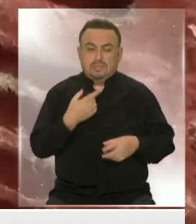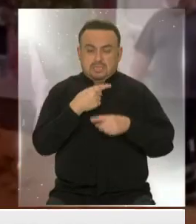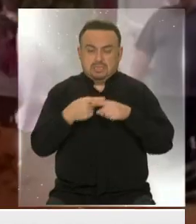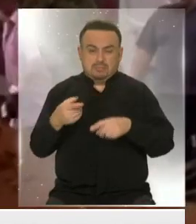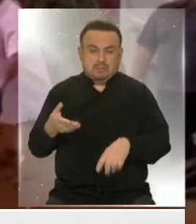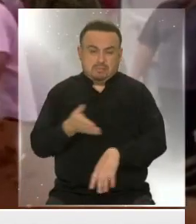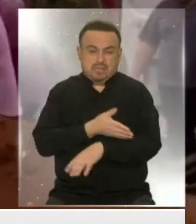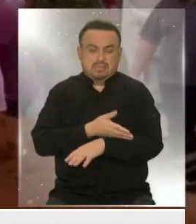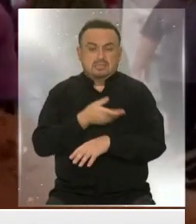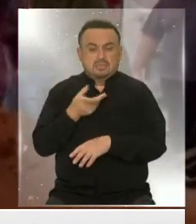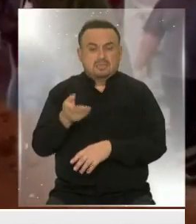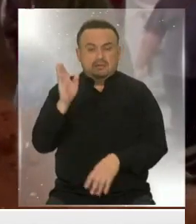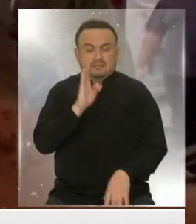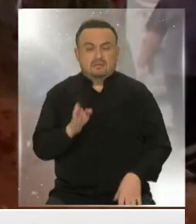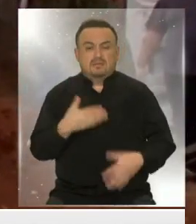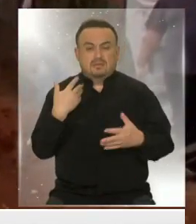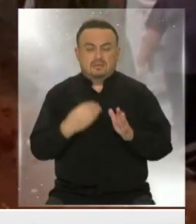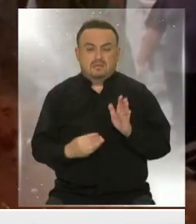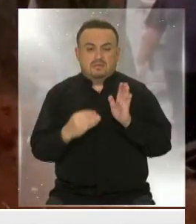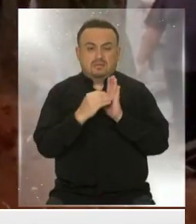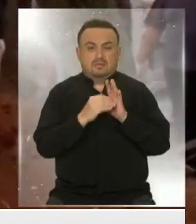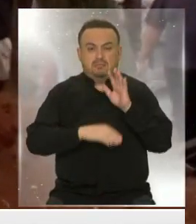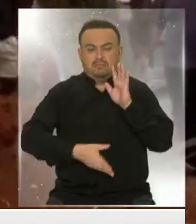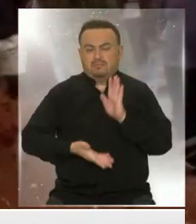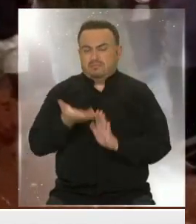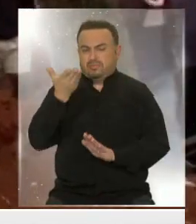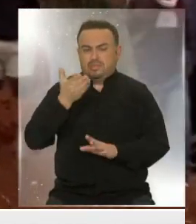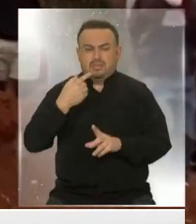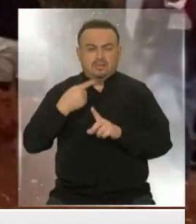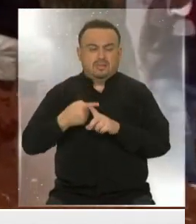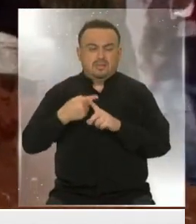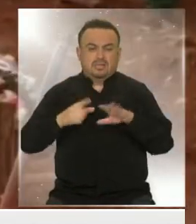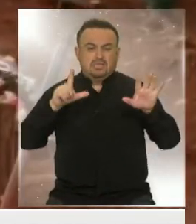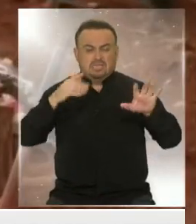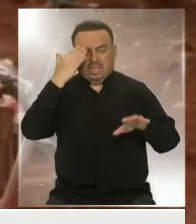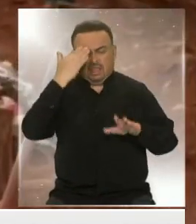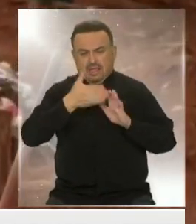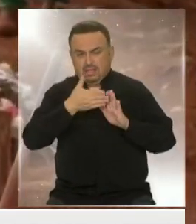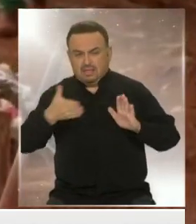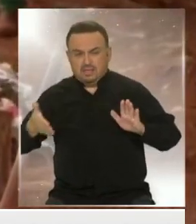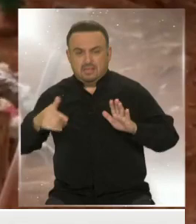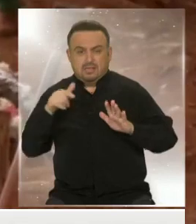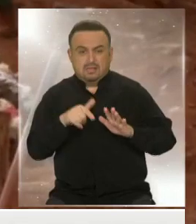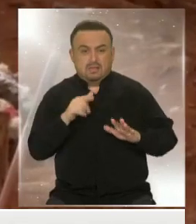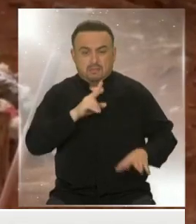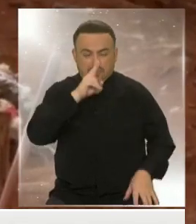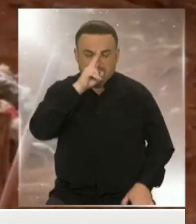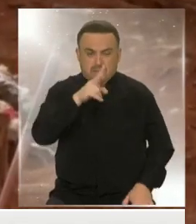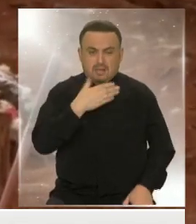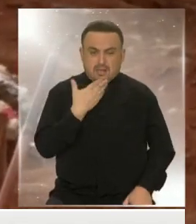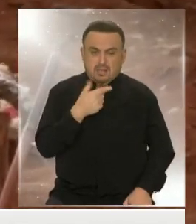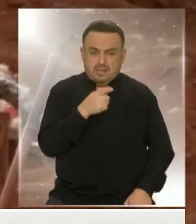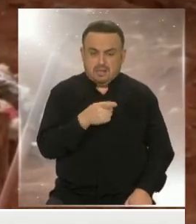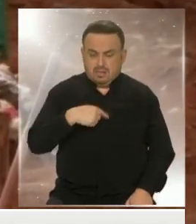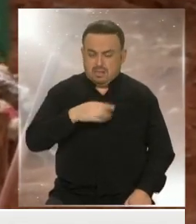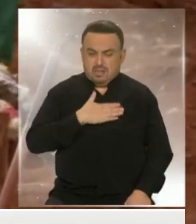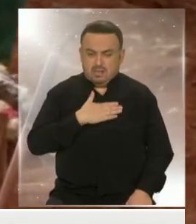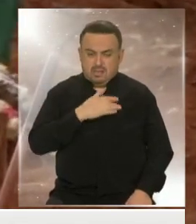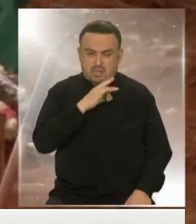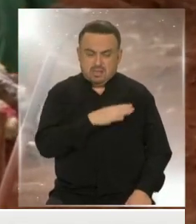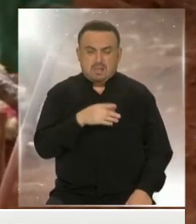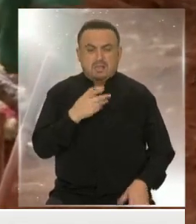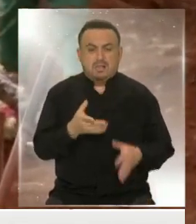pasada cuando brasil registró el contagio más alto en un período de 7 días precisó que perú como también nuestro país